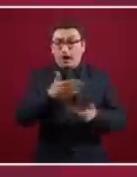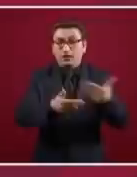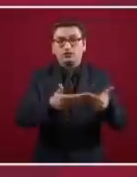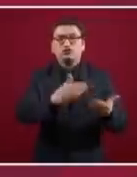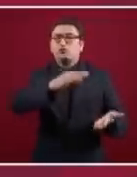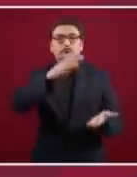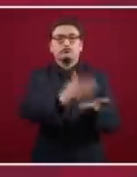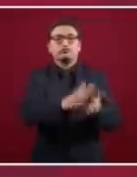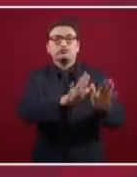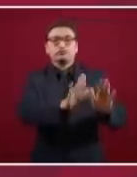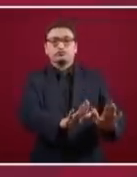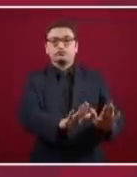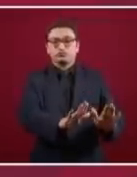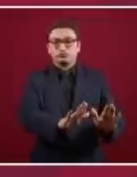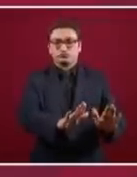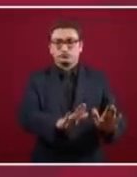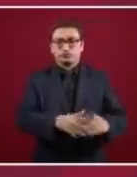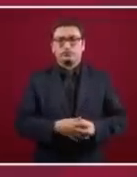operativo